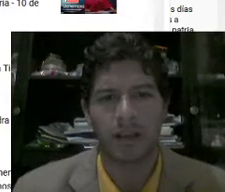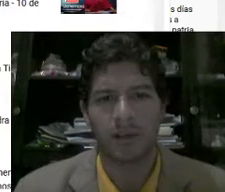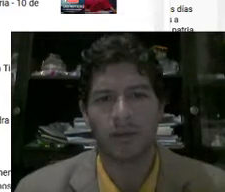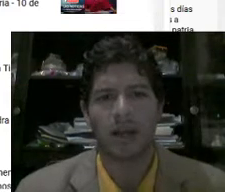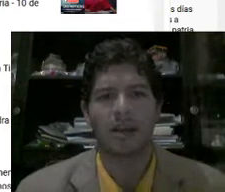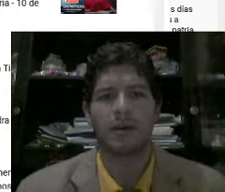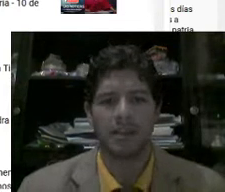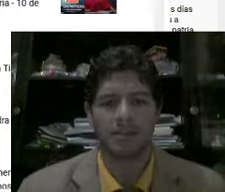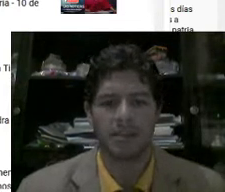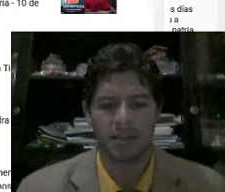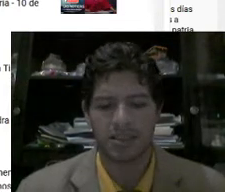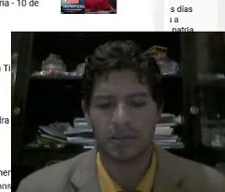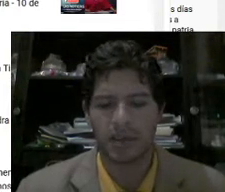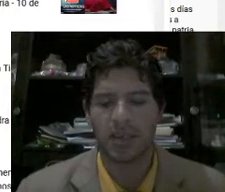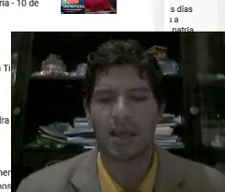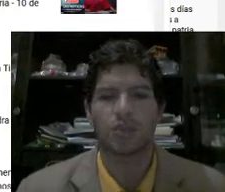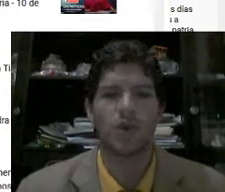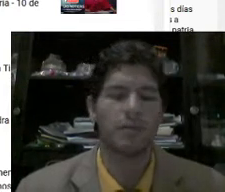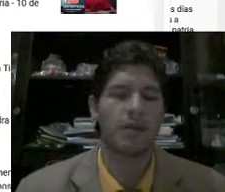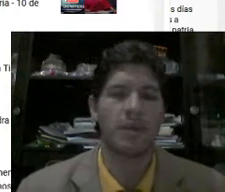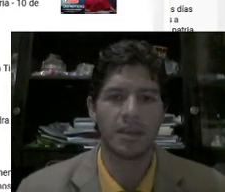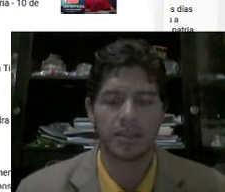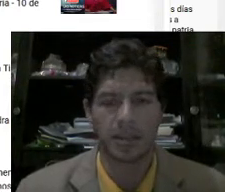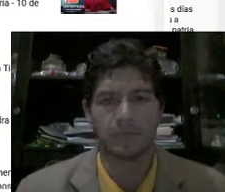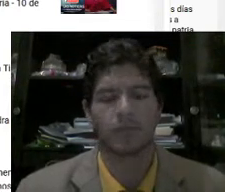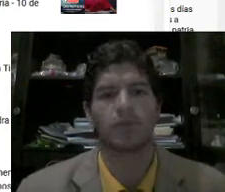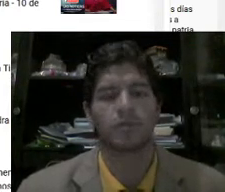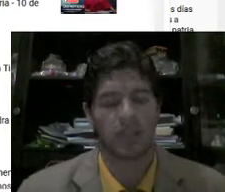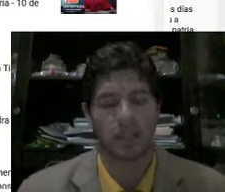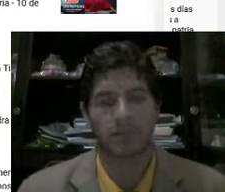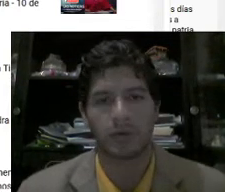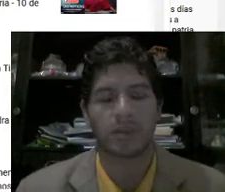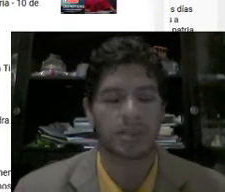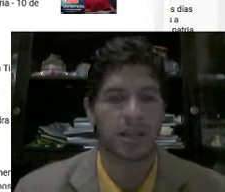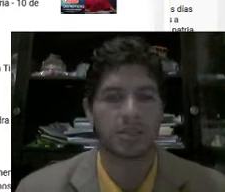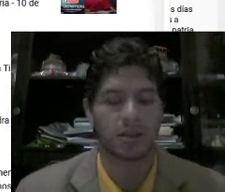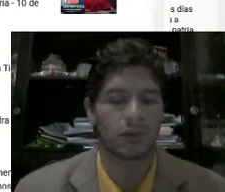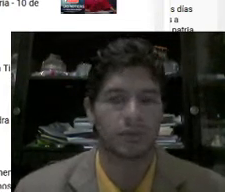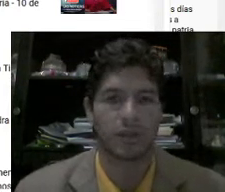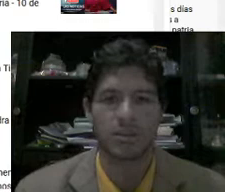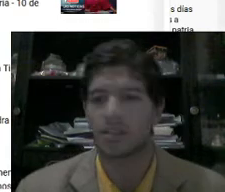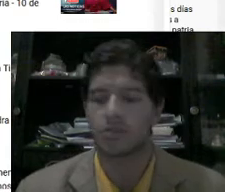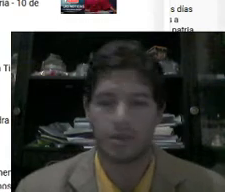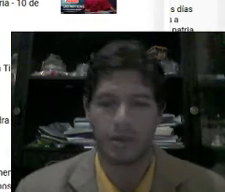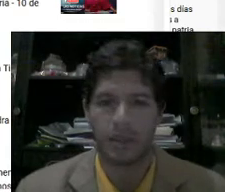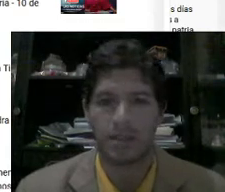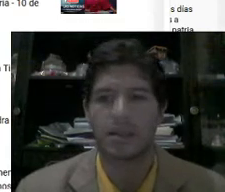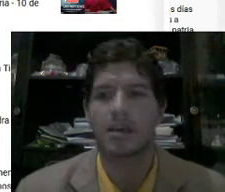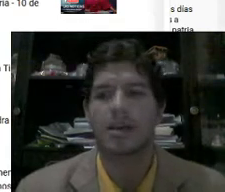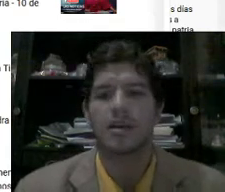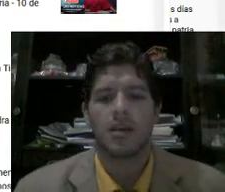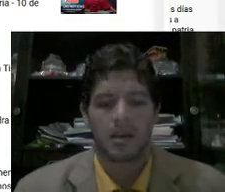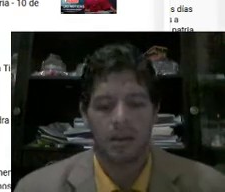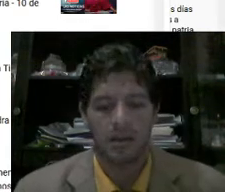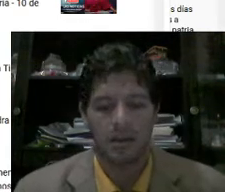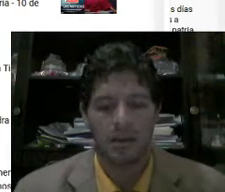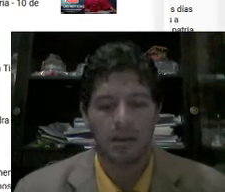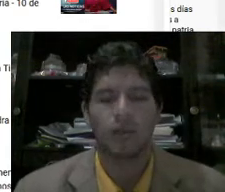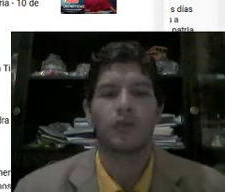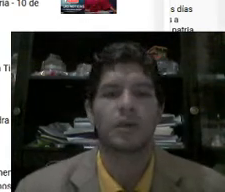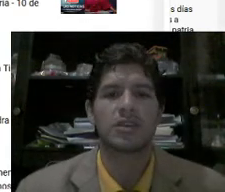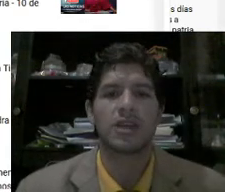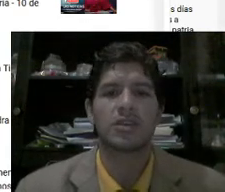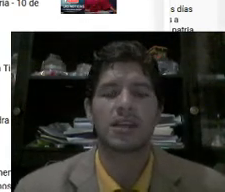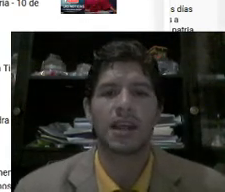López Obrador acaba de decir en esta mañana, nuevamente, con otra de las preguntas que le hicieron los periodistas, nuevamente,